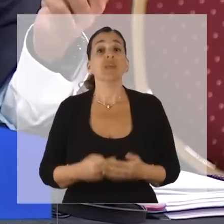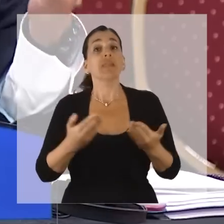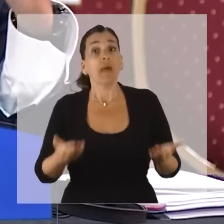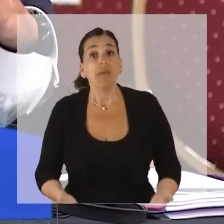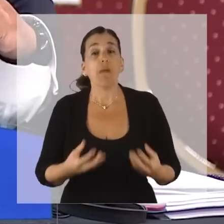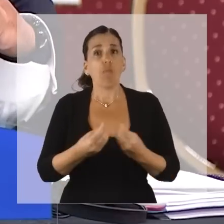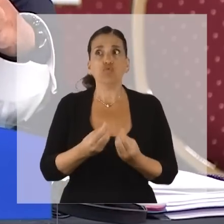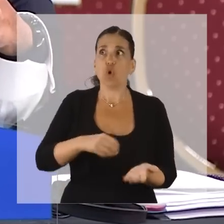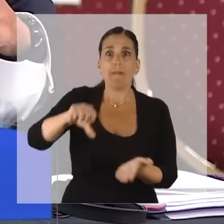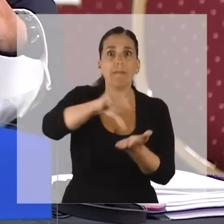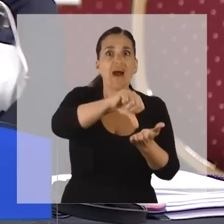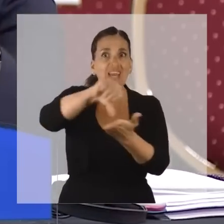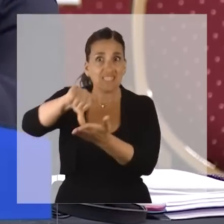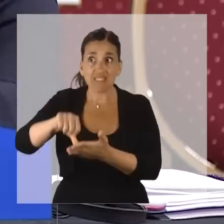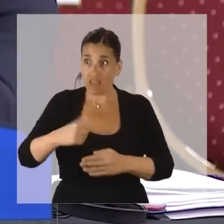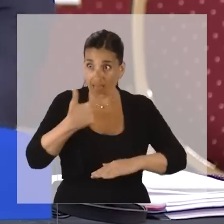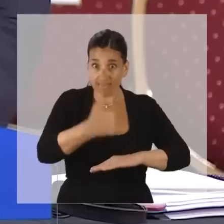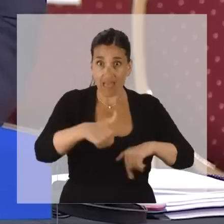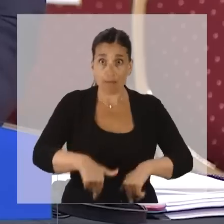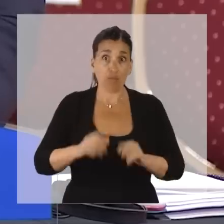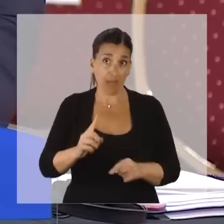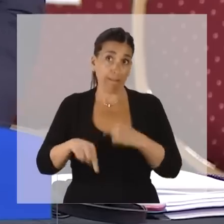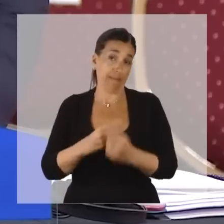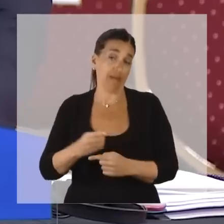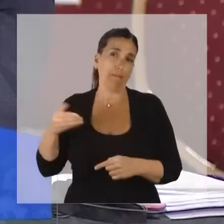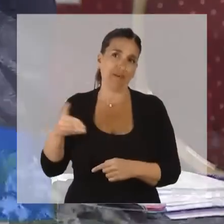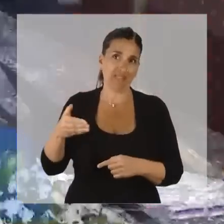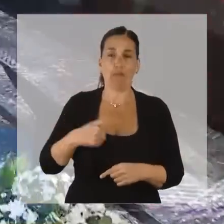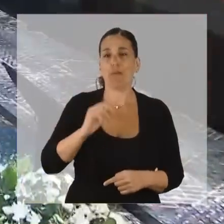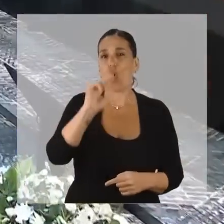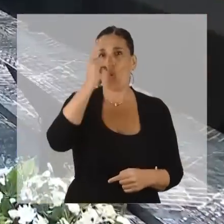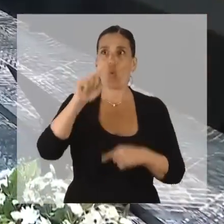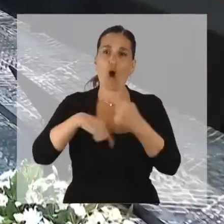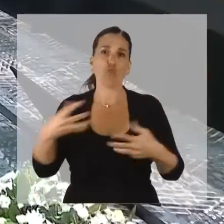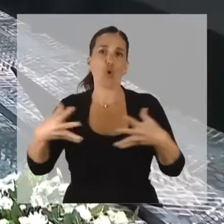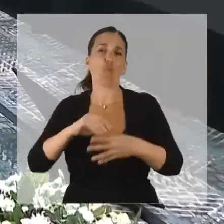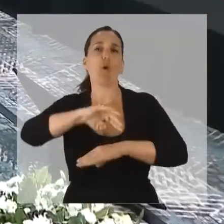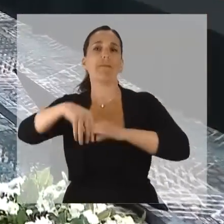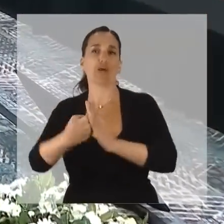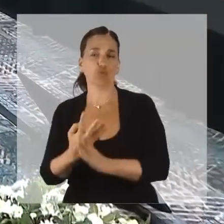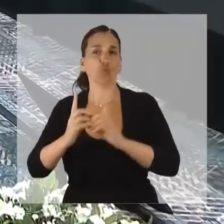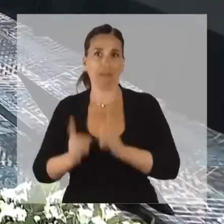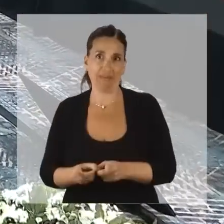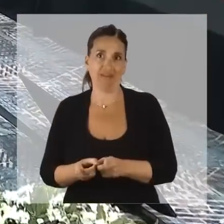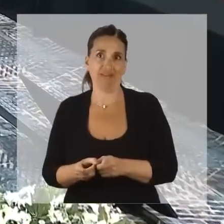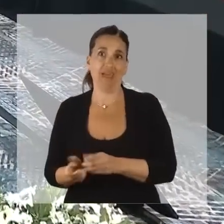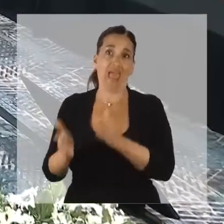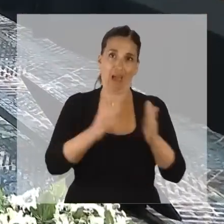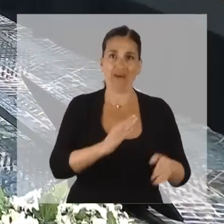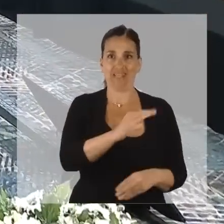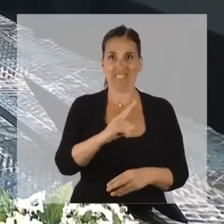de hecho muchos de los países que aquí estamos además participamos de otros bloques por ejemplo el Uruguay del mercosur